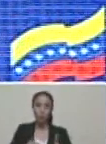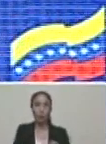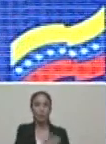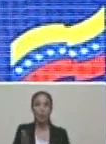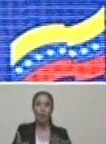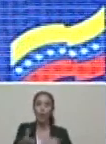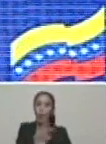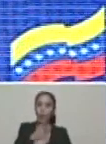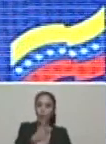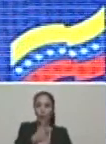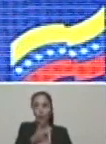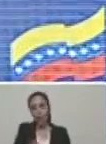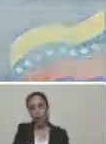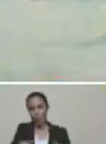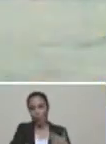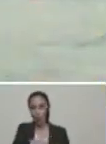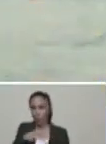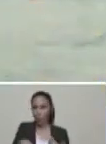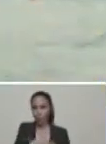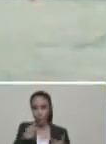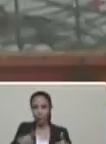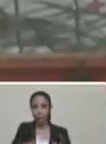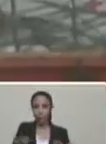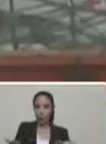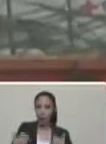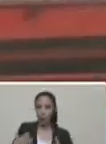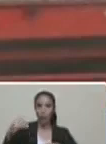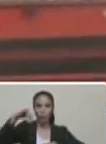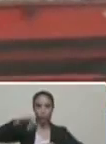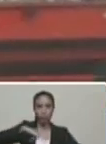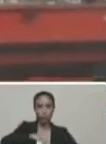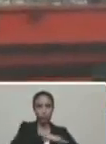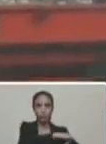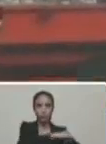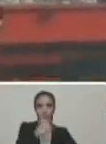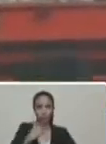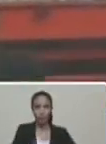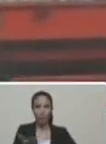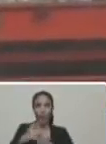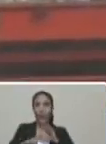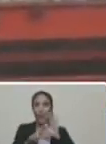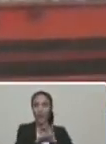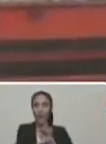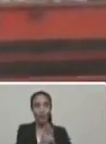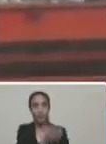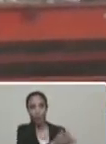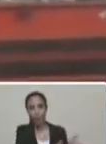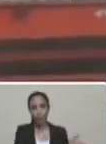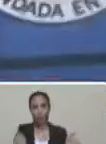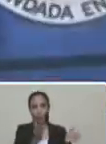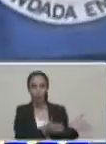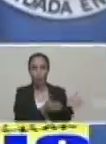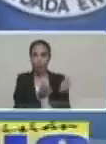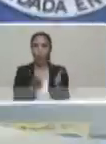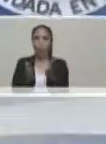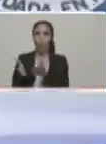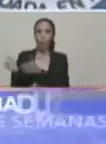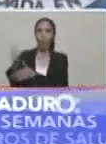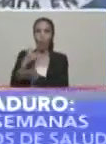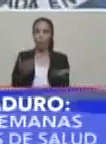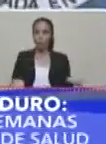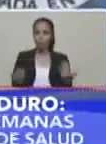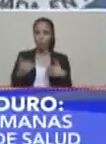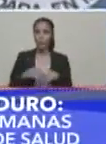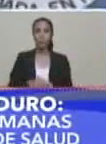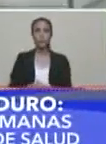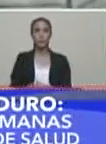gobierno revolucionario que presido y ha sido recibido de manera legal, ordenada, cumpliendo los protocolos